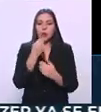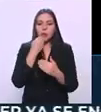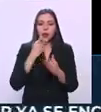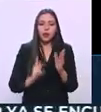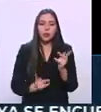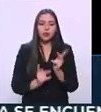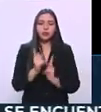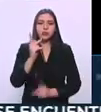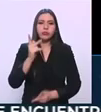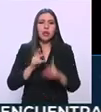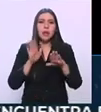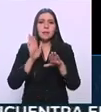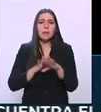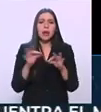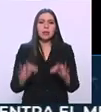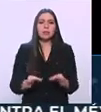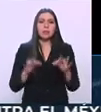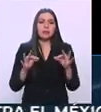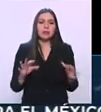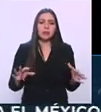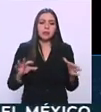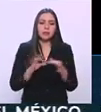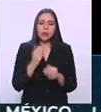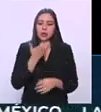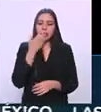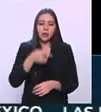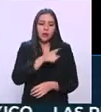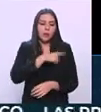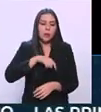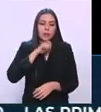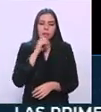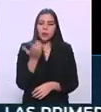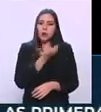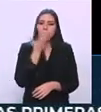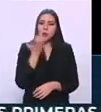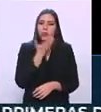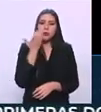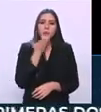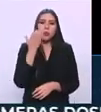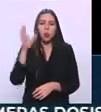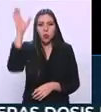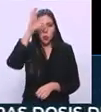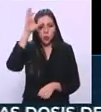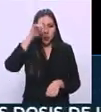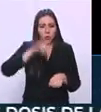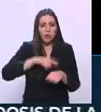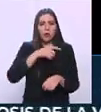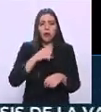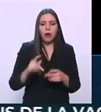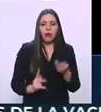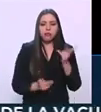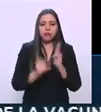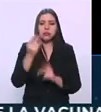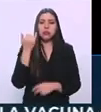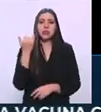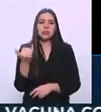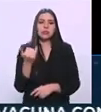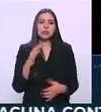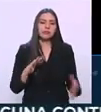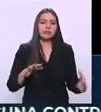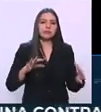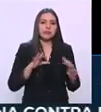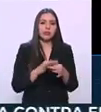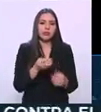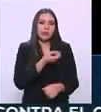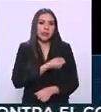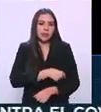más saludables, además más acordes a nuestra cultura y a nuestra tradición agrícola, que es riquísima, y hay